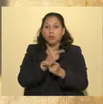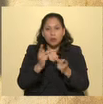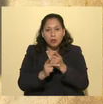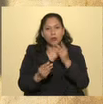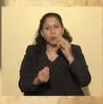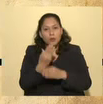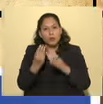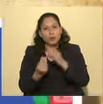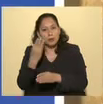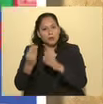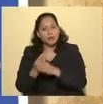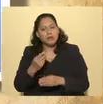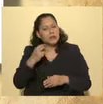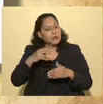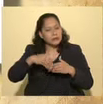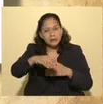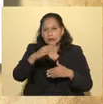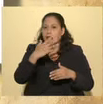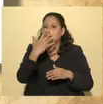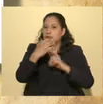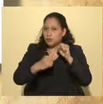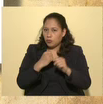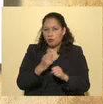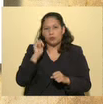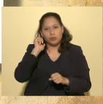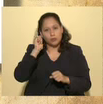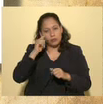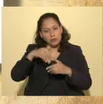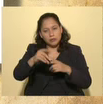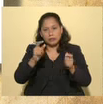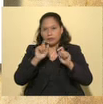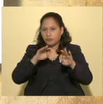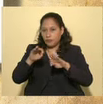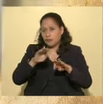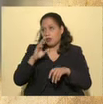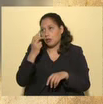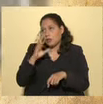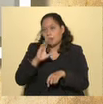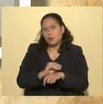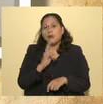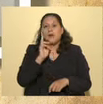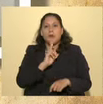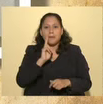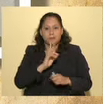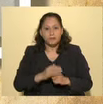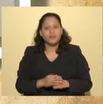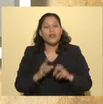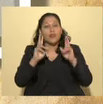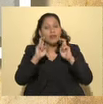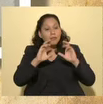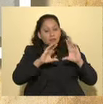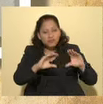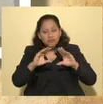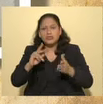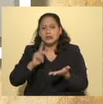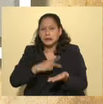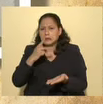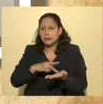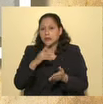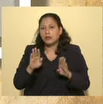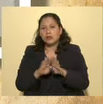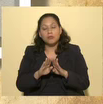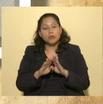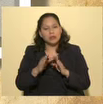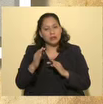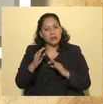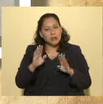es algo que voy a estar repitiendo durante estos 5 años si el trabajo lo permite de esa manera. Si hay un tema de capacitación constante, hay un tema de